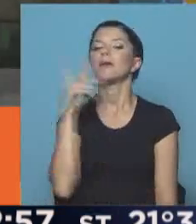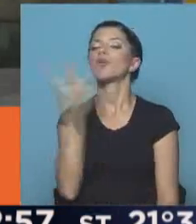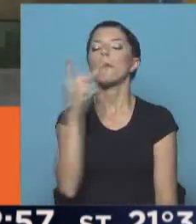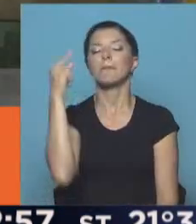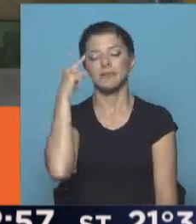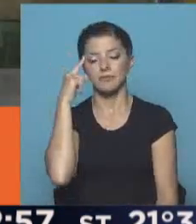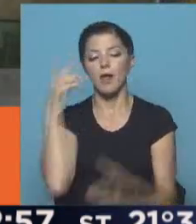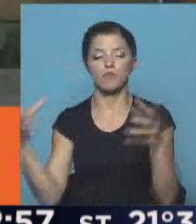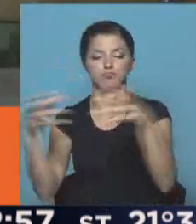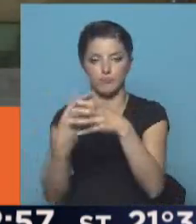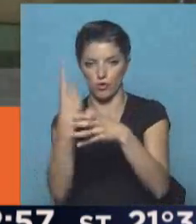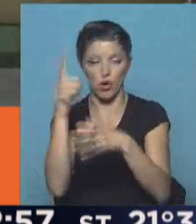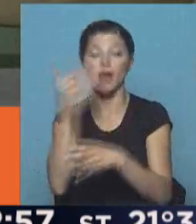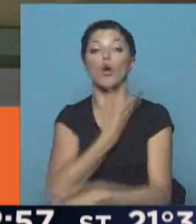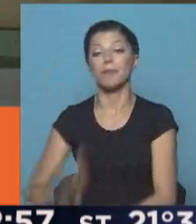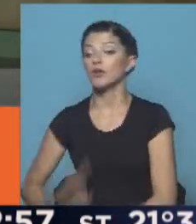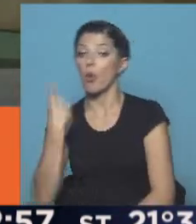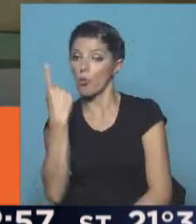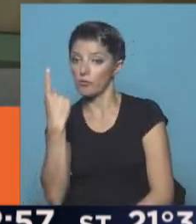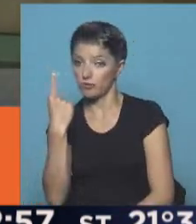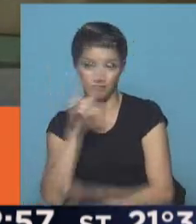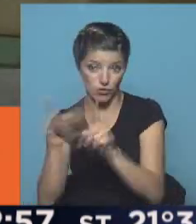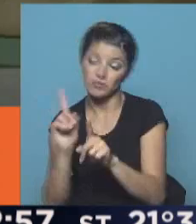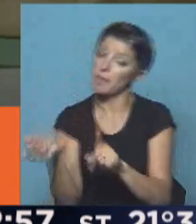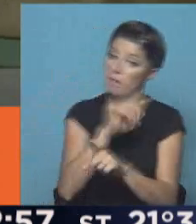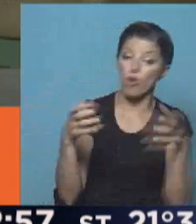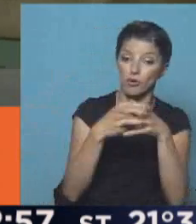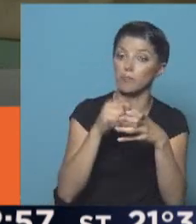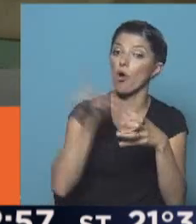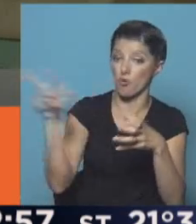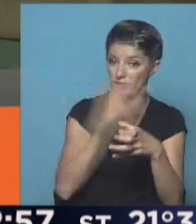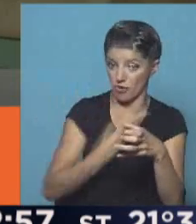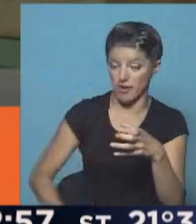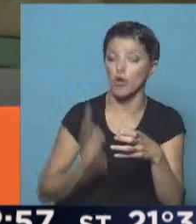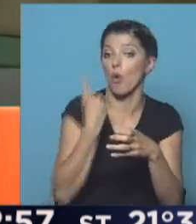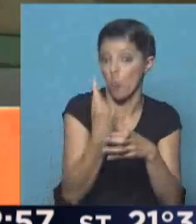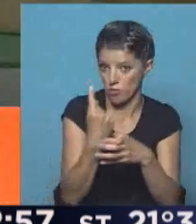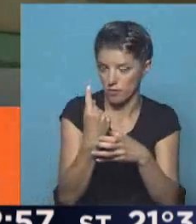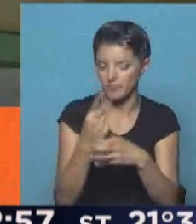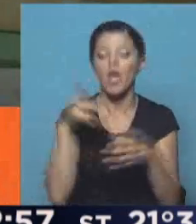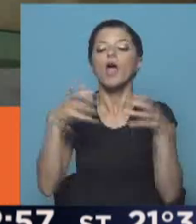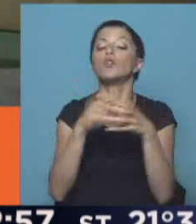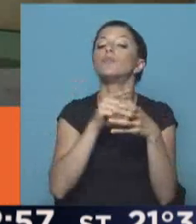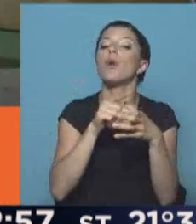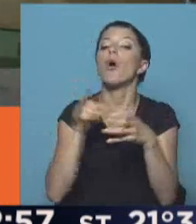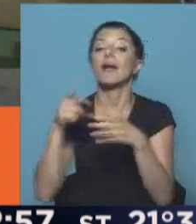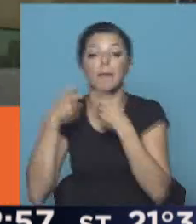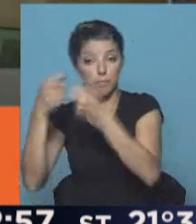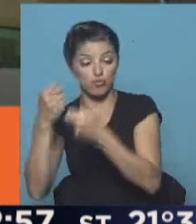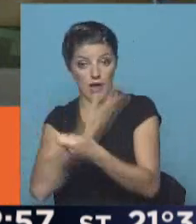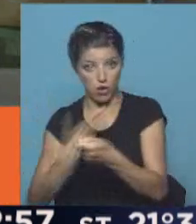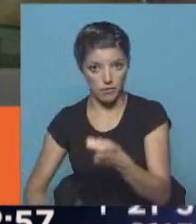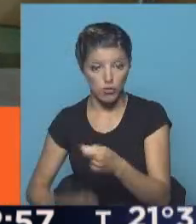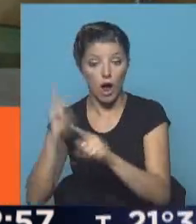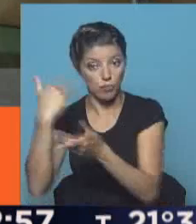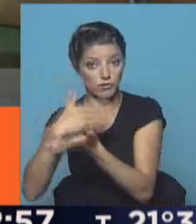Es decir, ni el gobierno es uno solo, ni la oposición es una sola. En la oposición hay sectores que aspiran realmente a